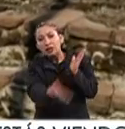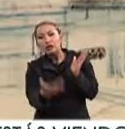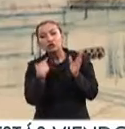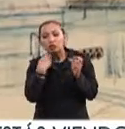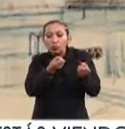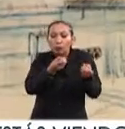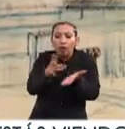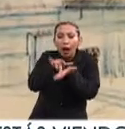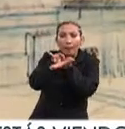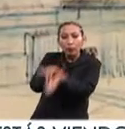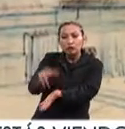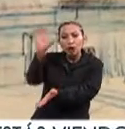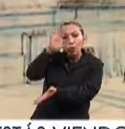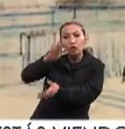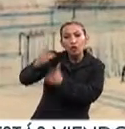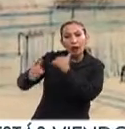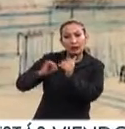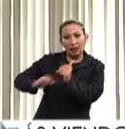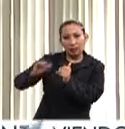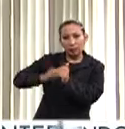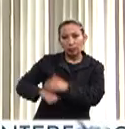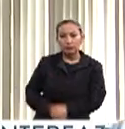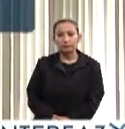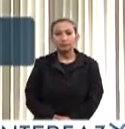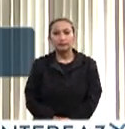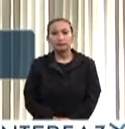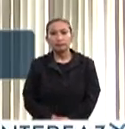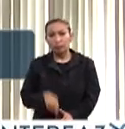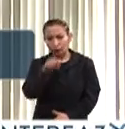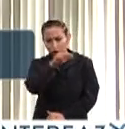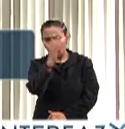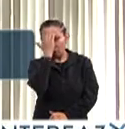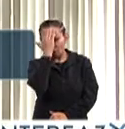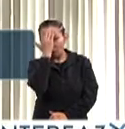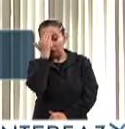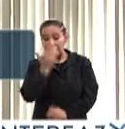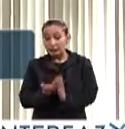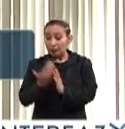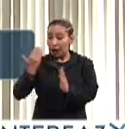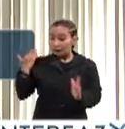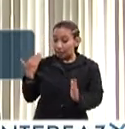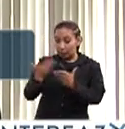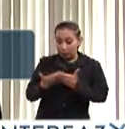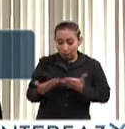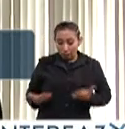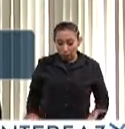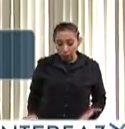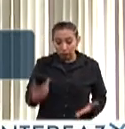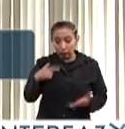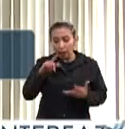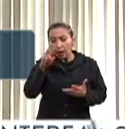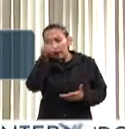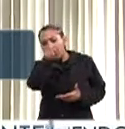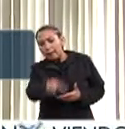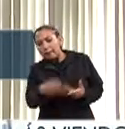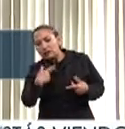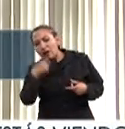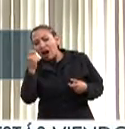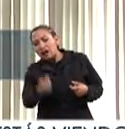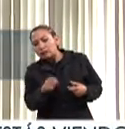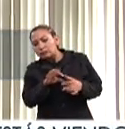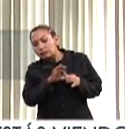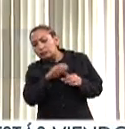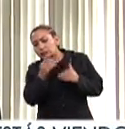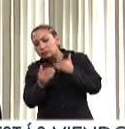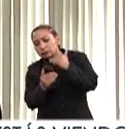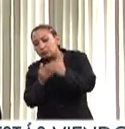sus aportaciones a las culturas antiguas. Si conoces el pasado, el presente y al individuo como tal,